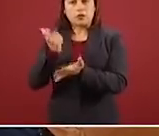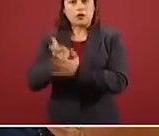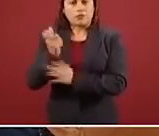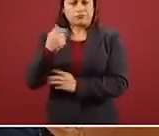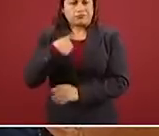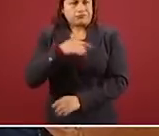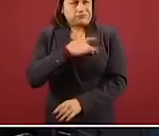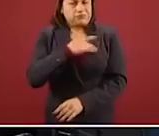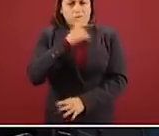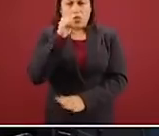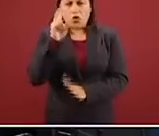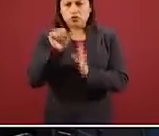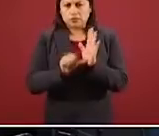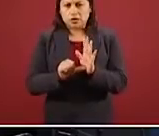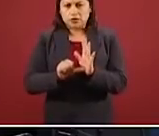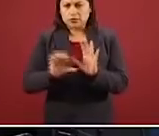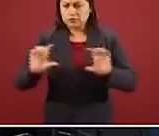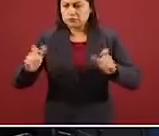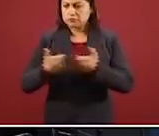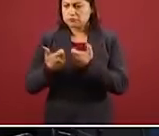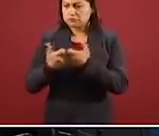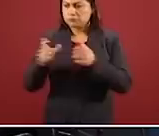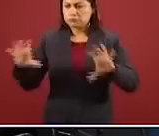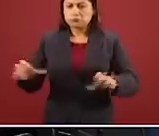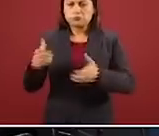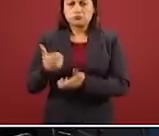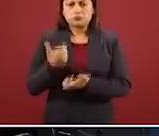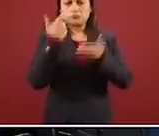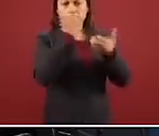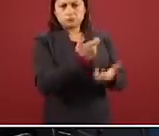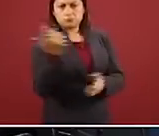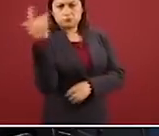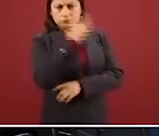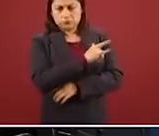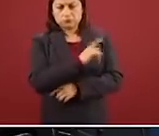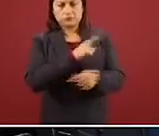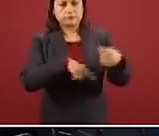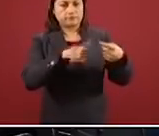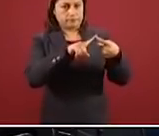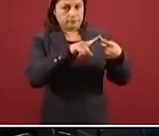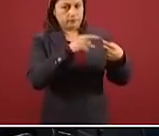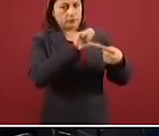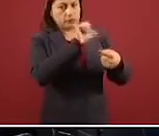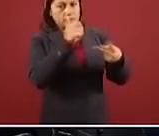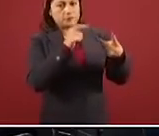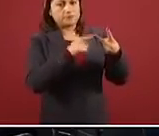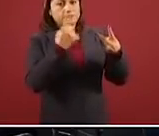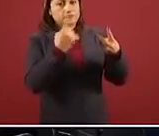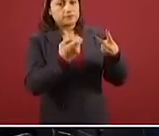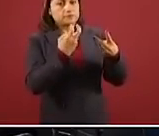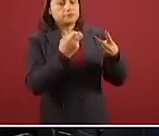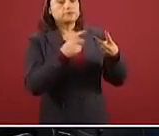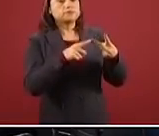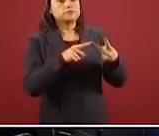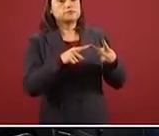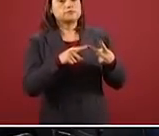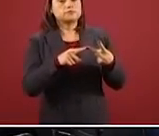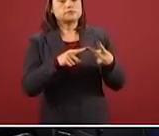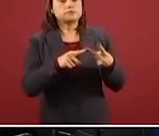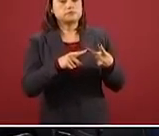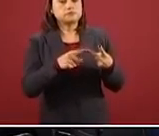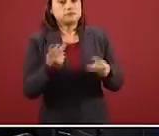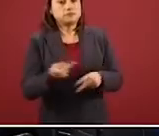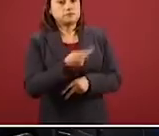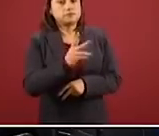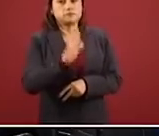recaudado este dinero. Esa es la pregunta, la primera. La segunda es muy rápida. Hay una tradición de que a fin de año